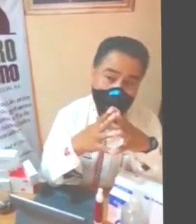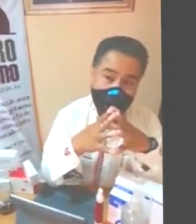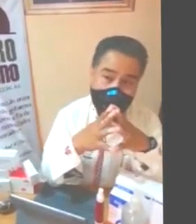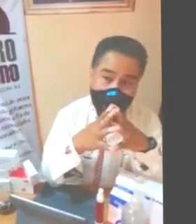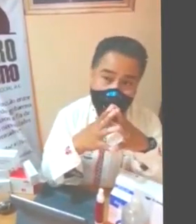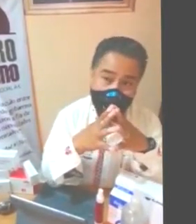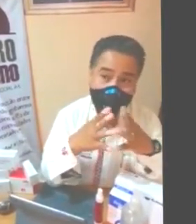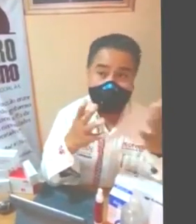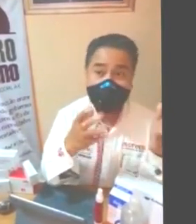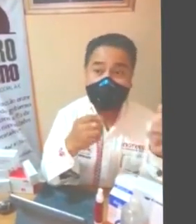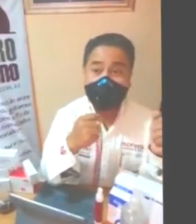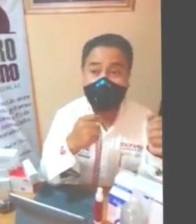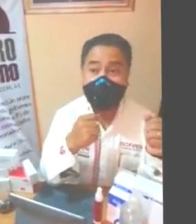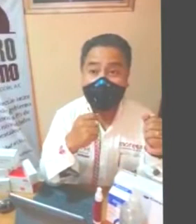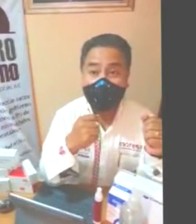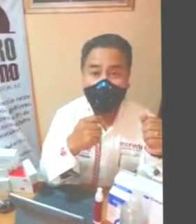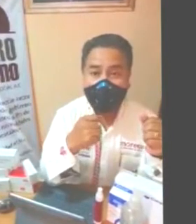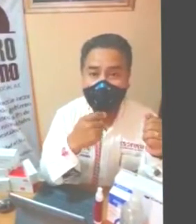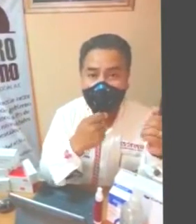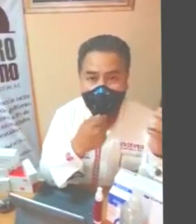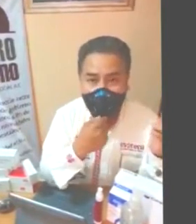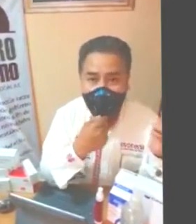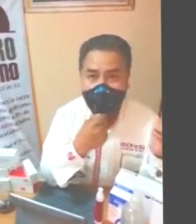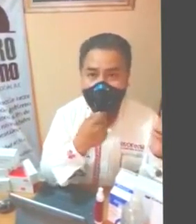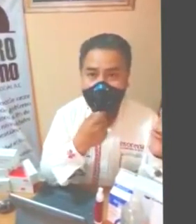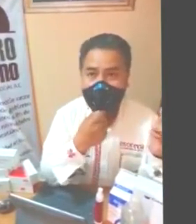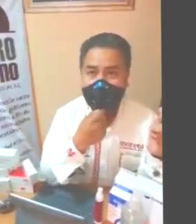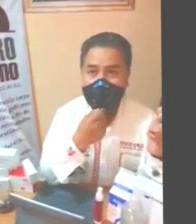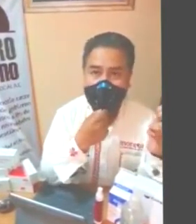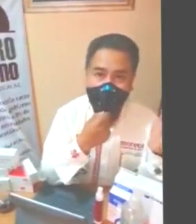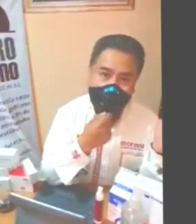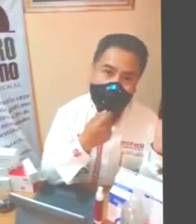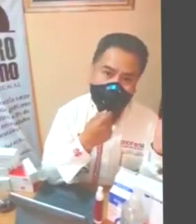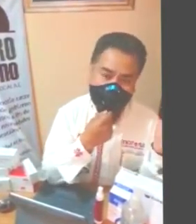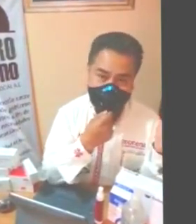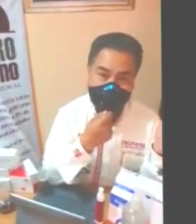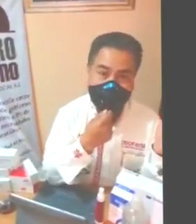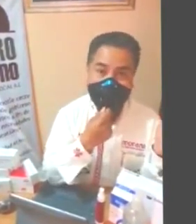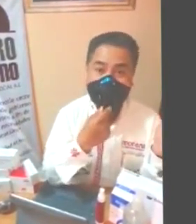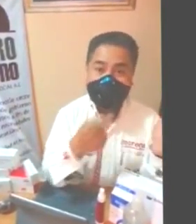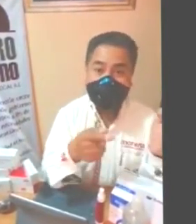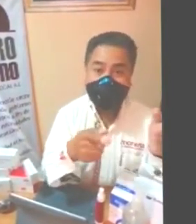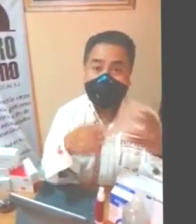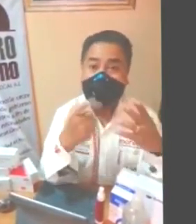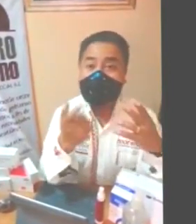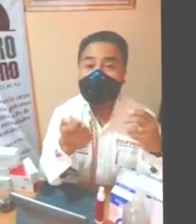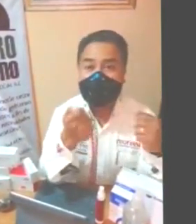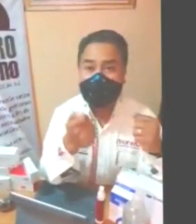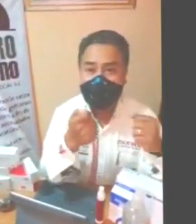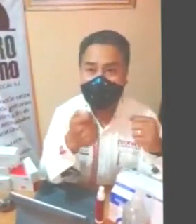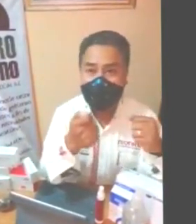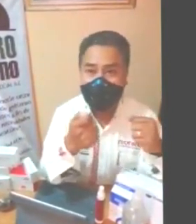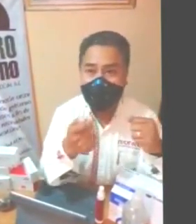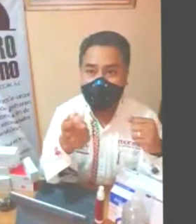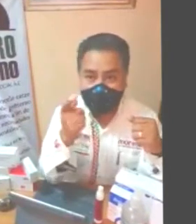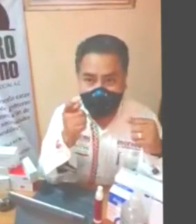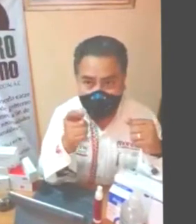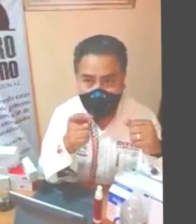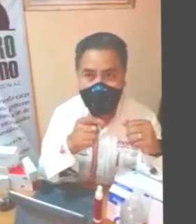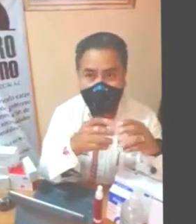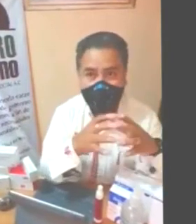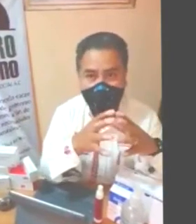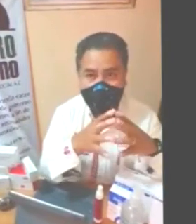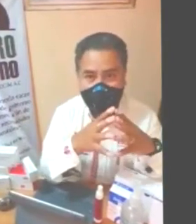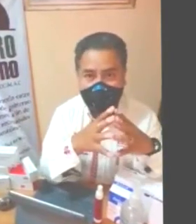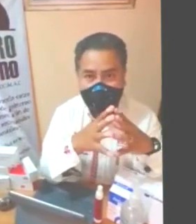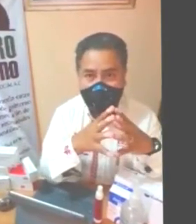mayor solidaridad. Por eso les informo que el Senado de la República entregó ya 100 millones de pesos al Insabi y